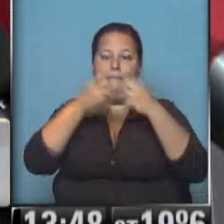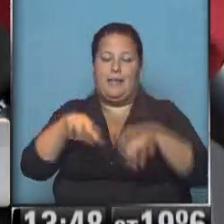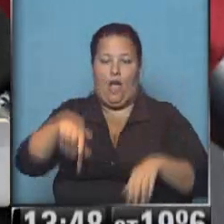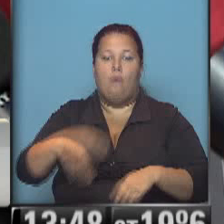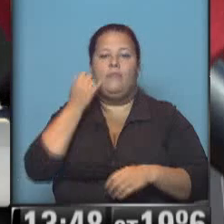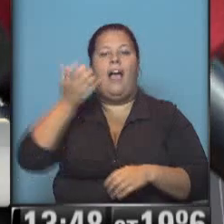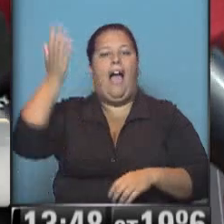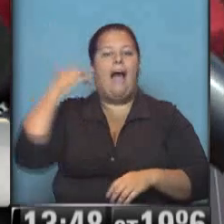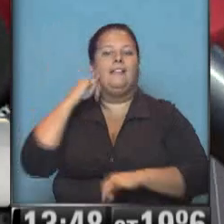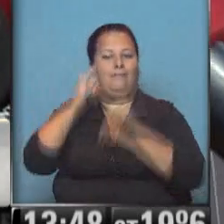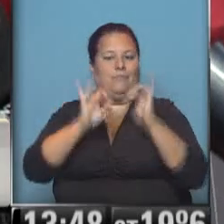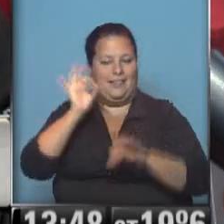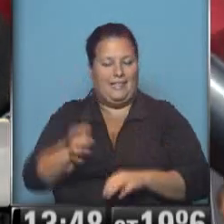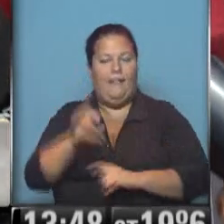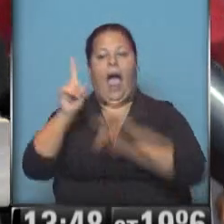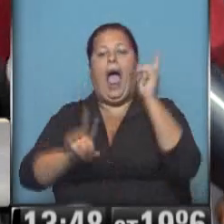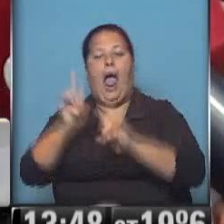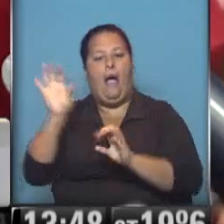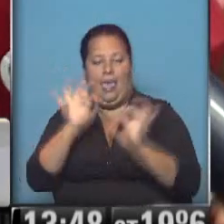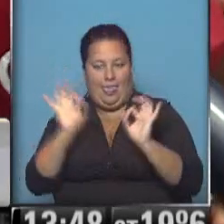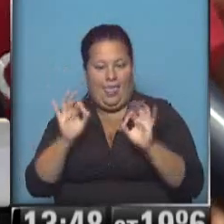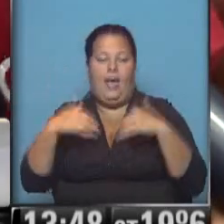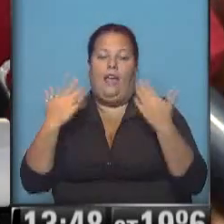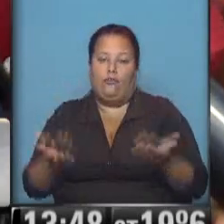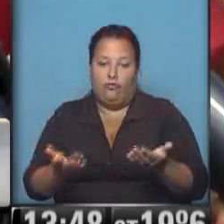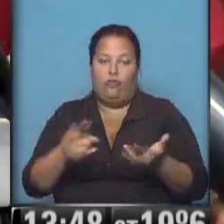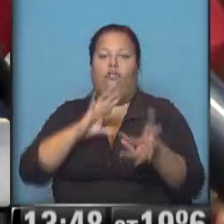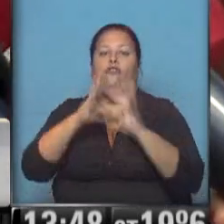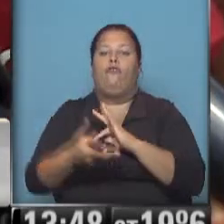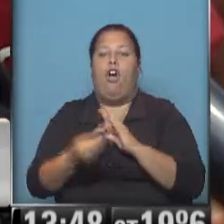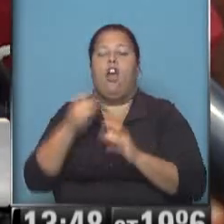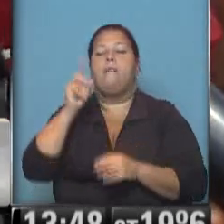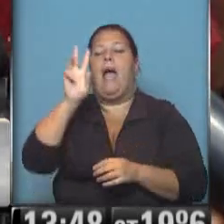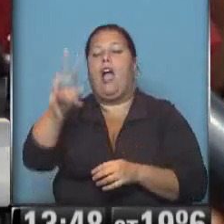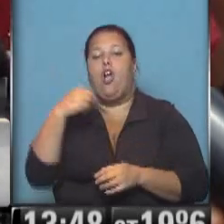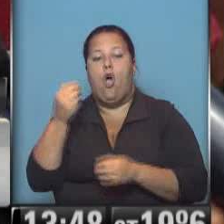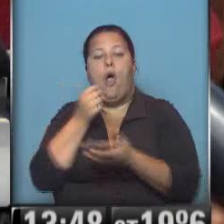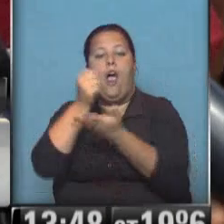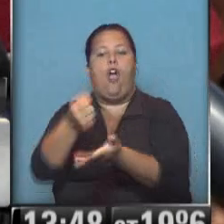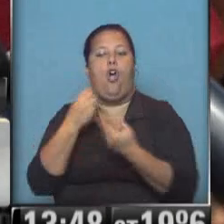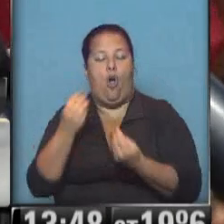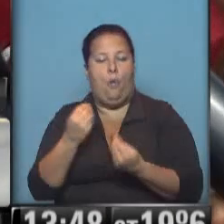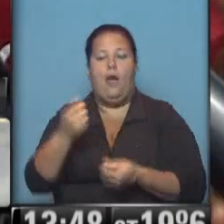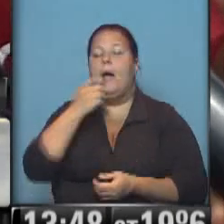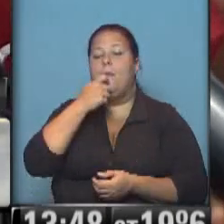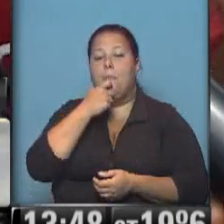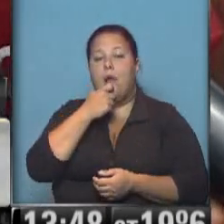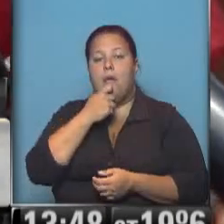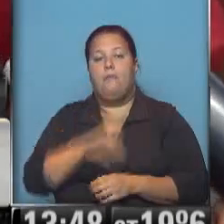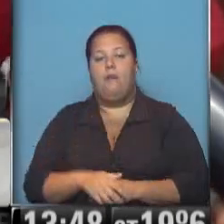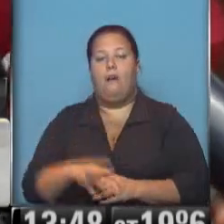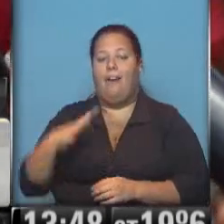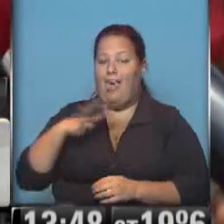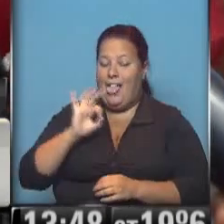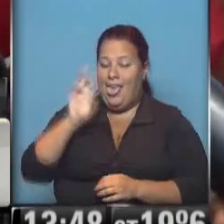ya teníamos esos datos, y hay otras personas que no. Entonces, la forma de acceder al beneficio, si uno